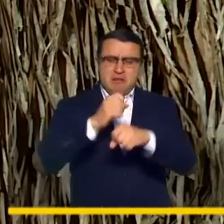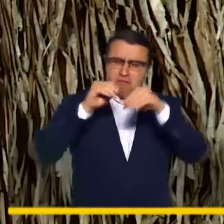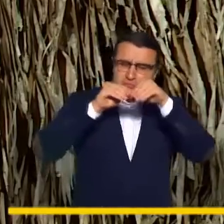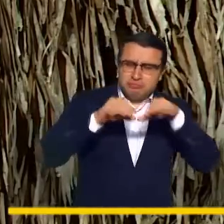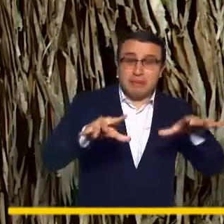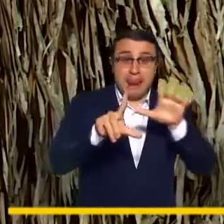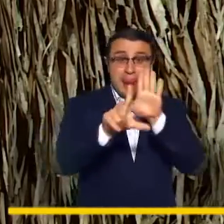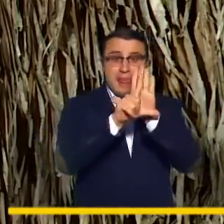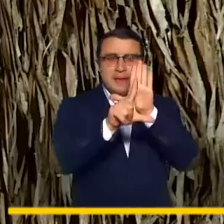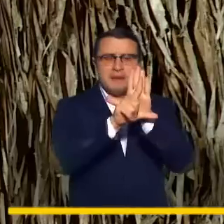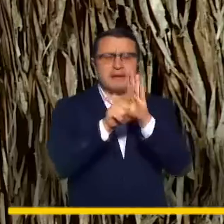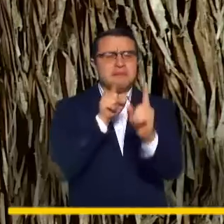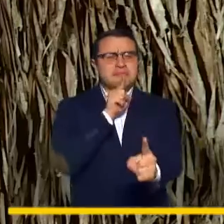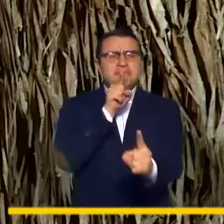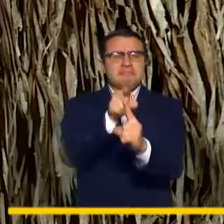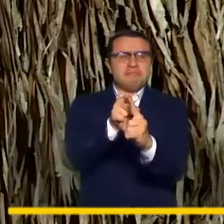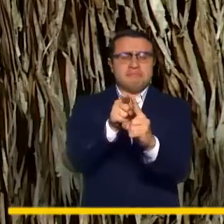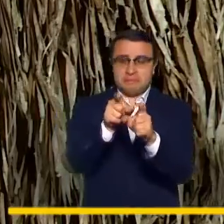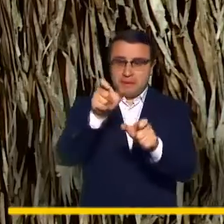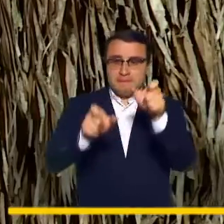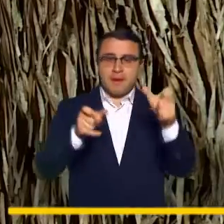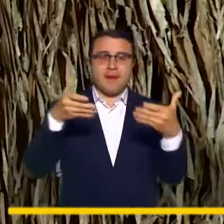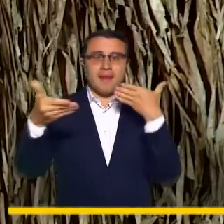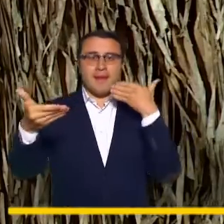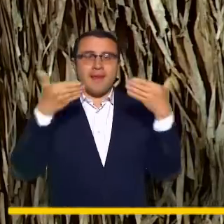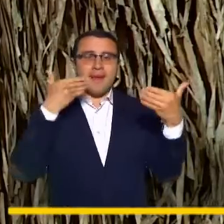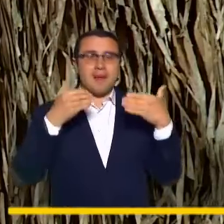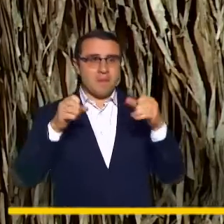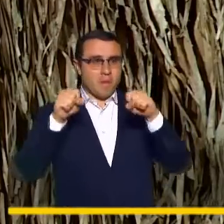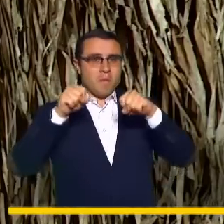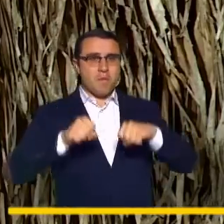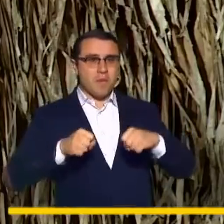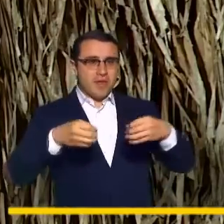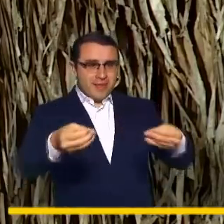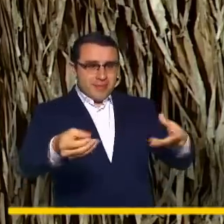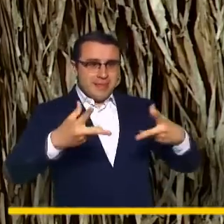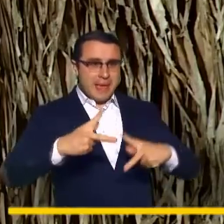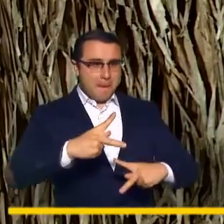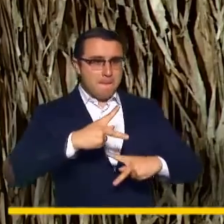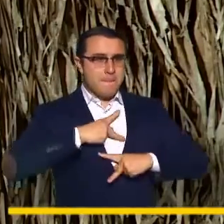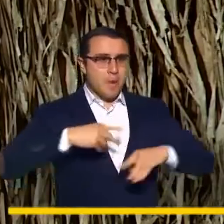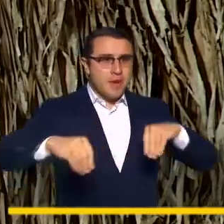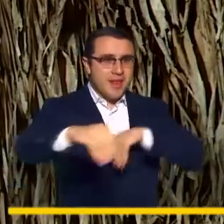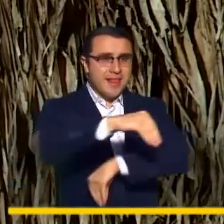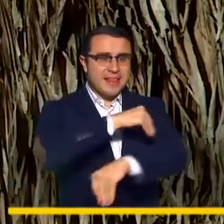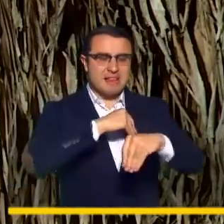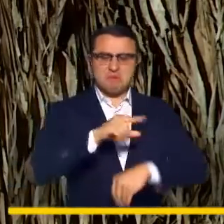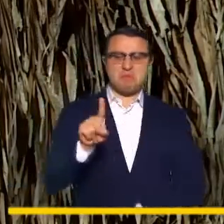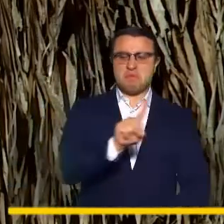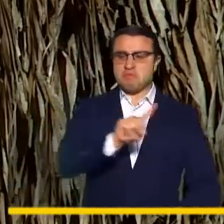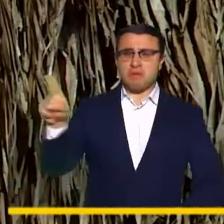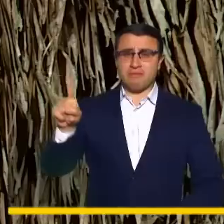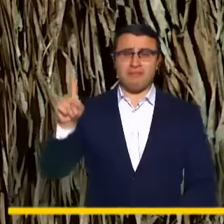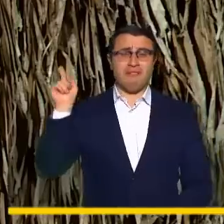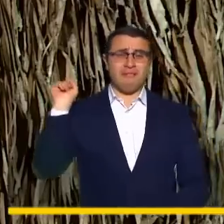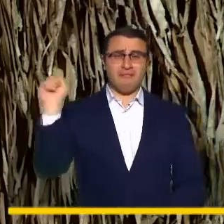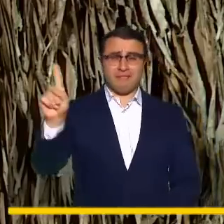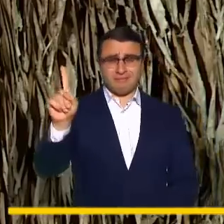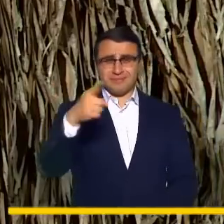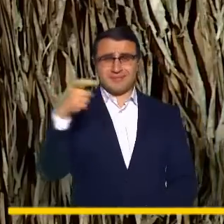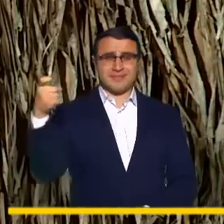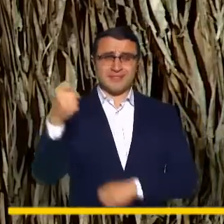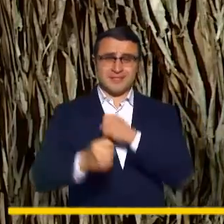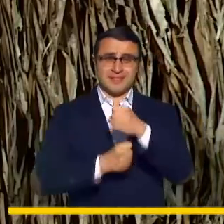para intentar que el campesinado pueda llegar a acceder a la tierra. La Constitución